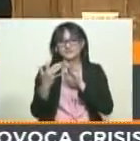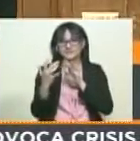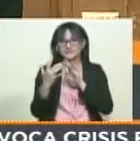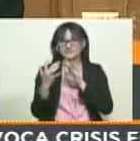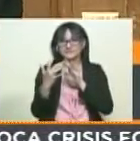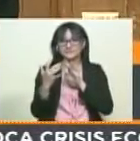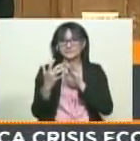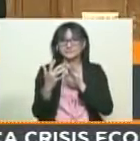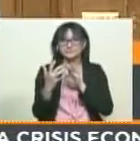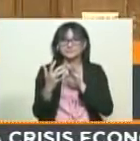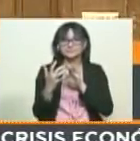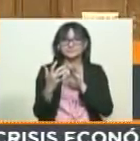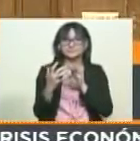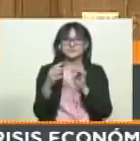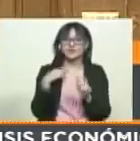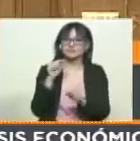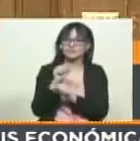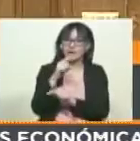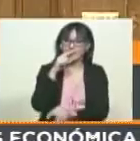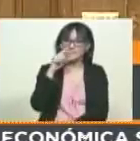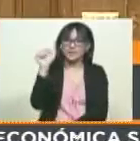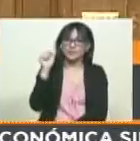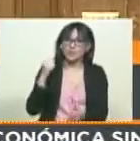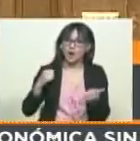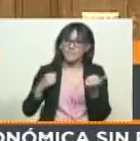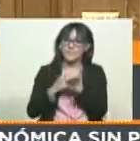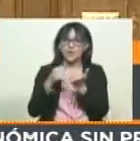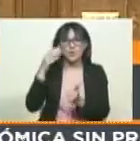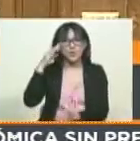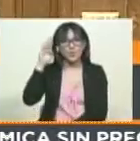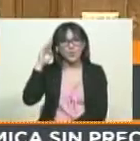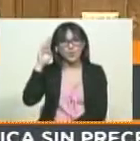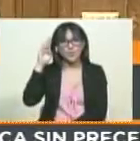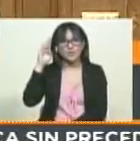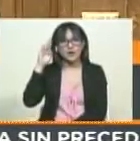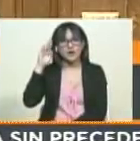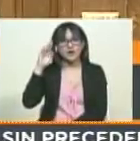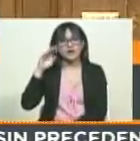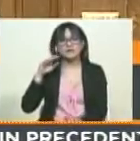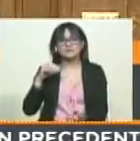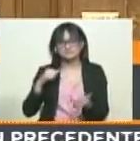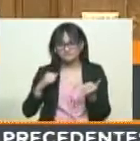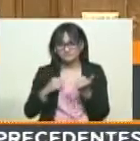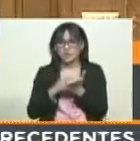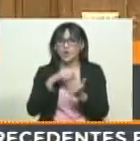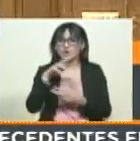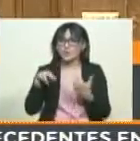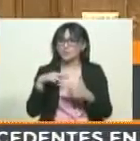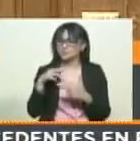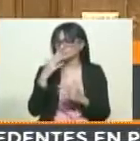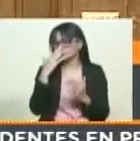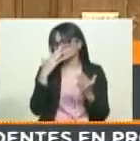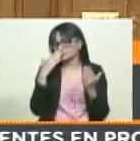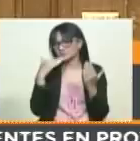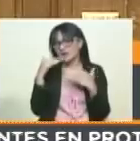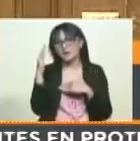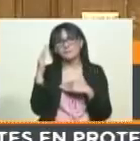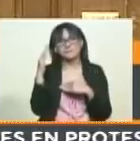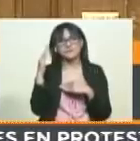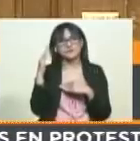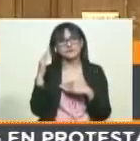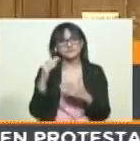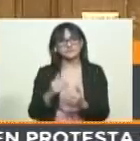Maduro que el apoyo de Cuba con la revolución bolivariana será siempre y es